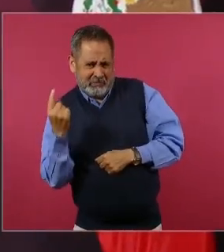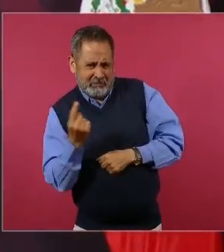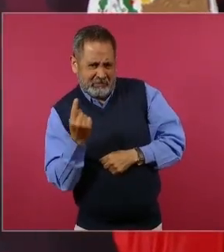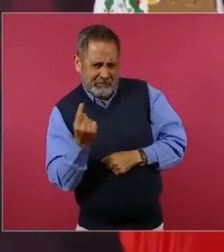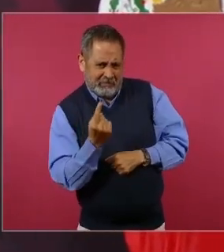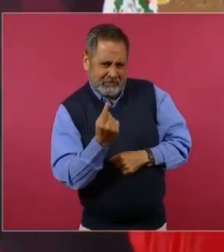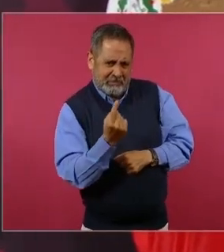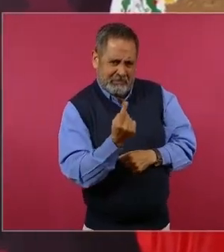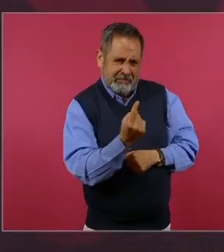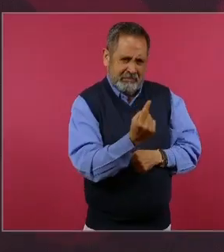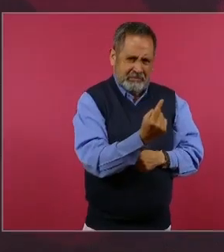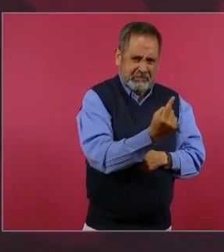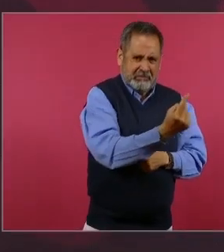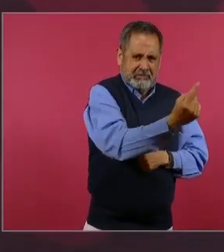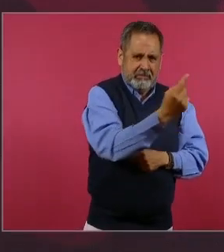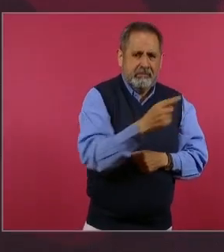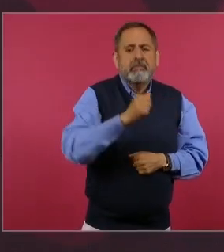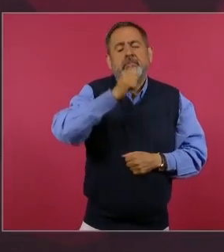todavía.